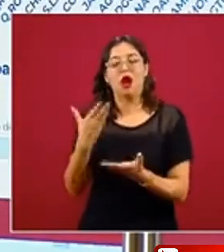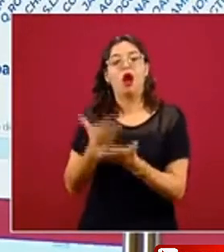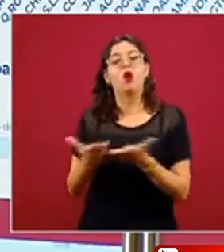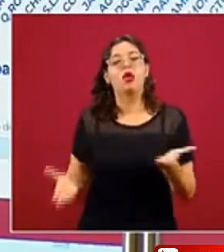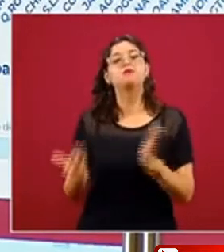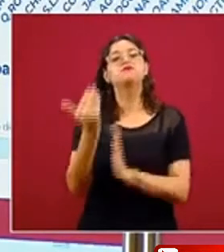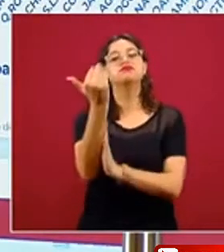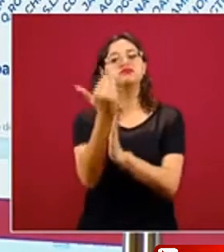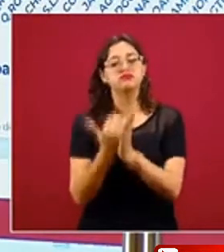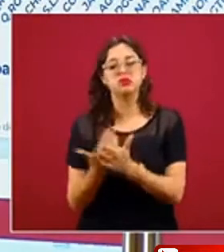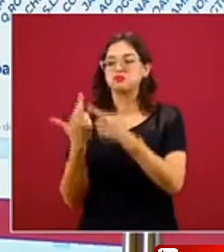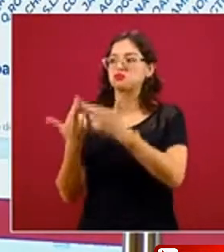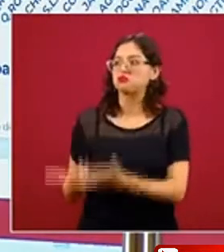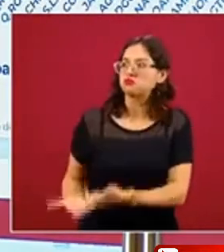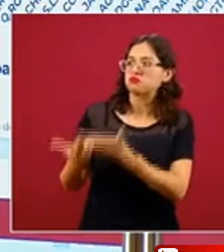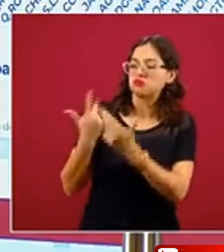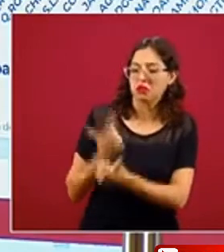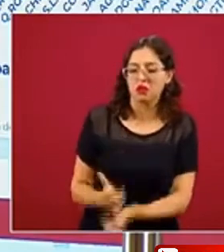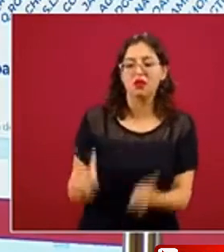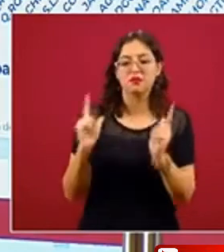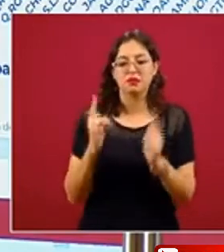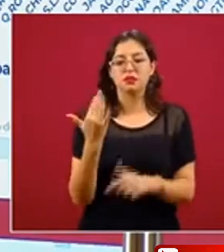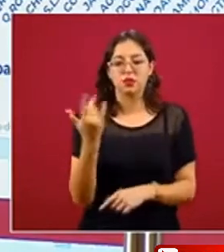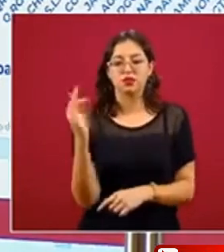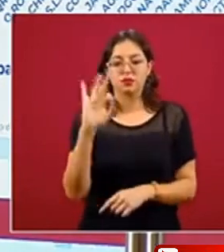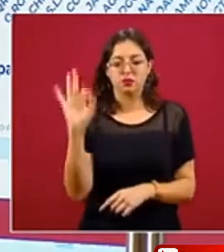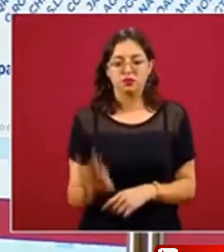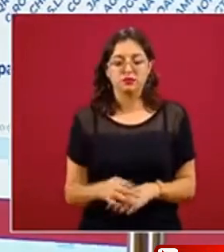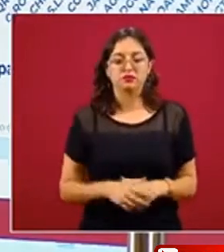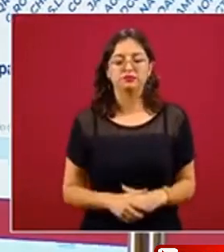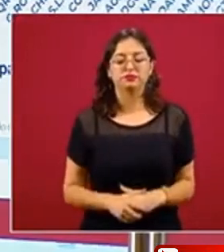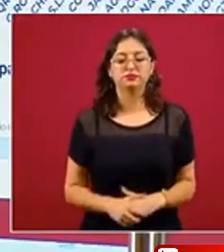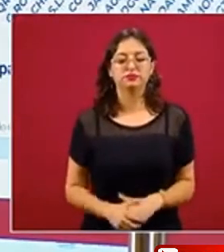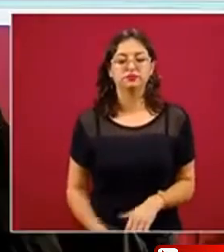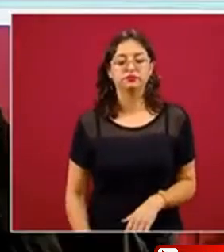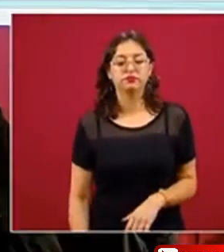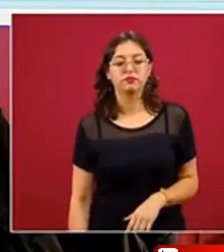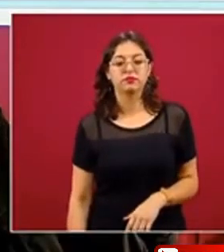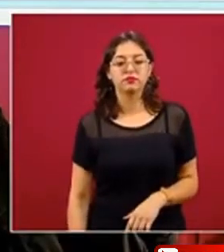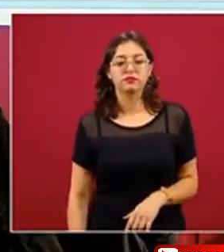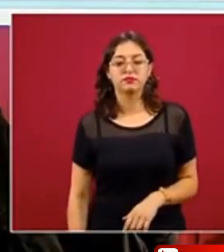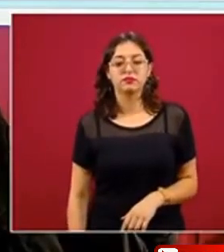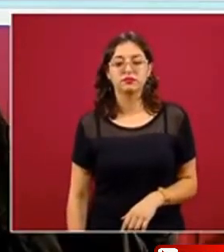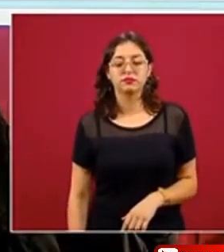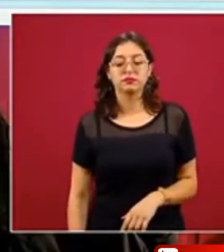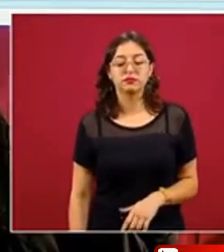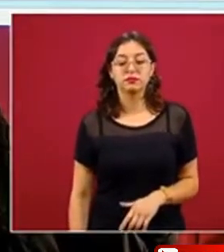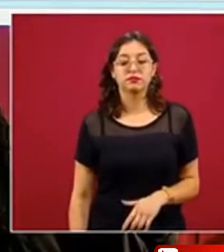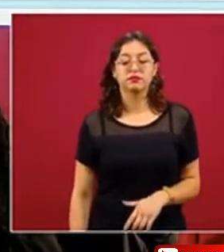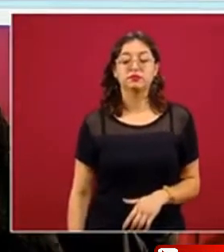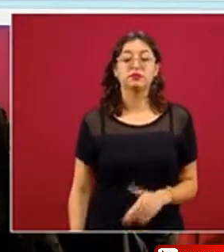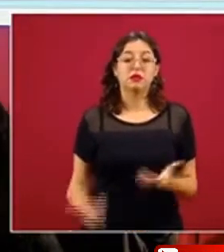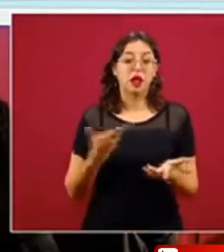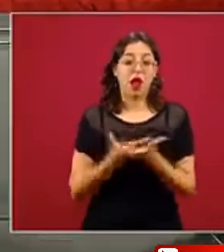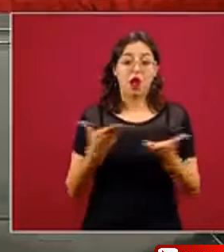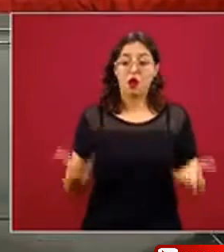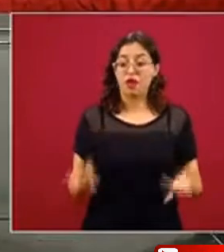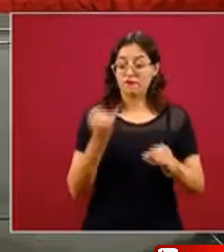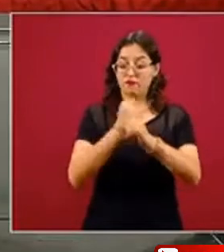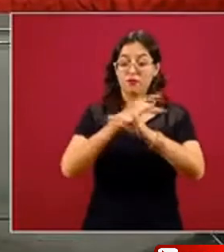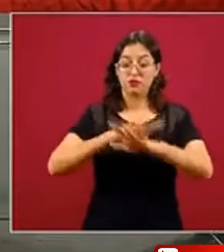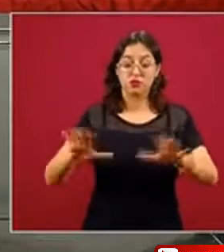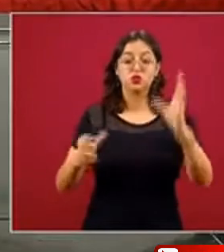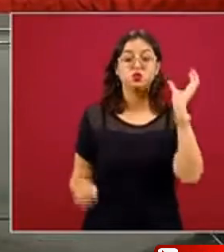punto con 50% de ocupación. Entonces, este va a ser el nuevo formato de comunicación,